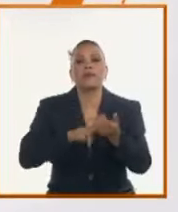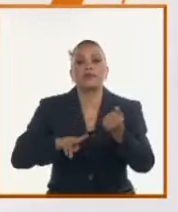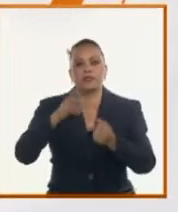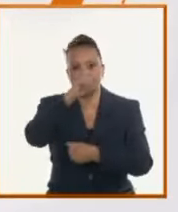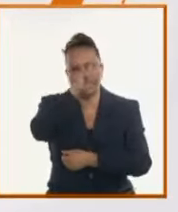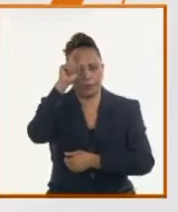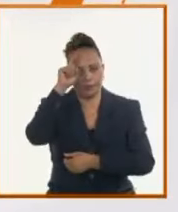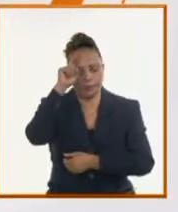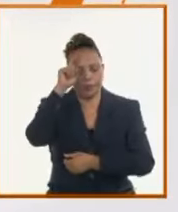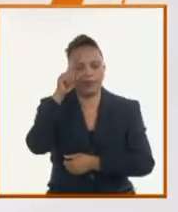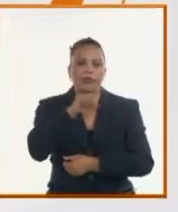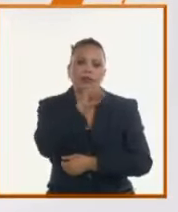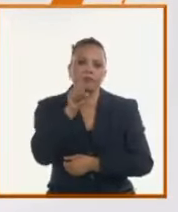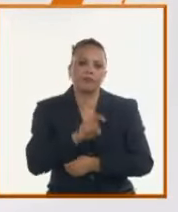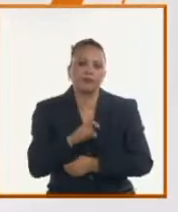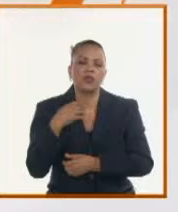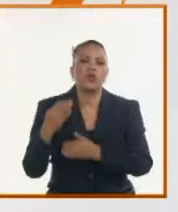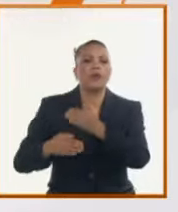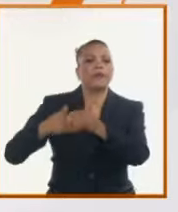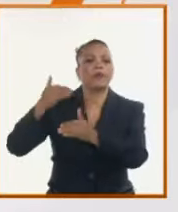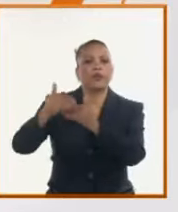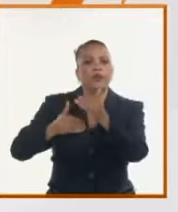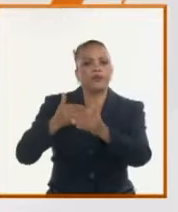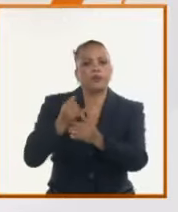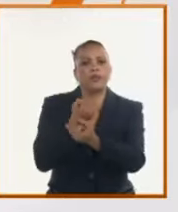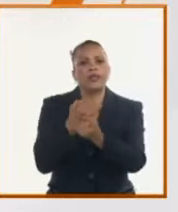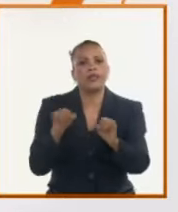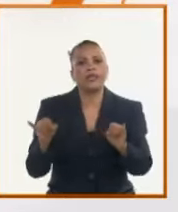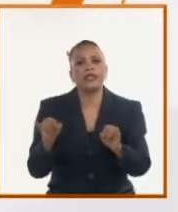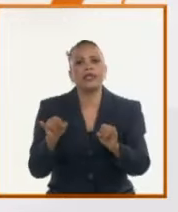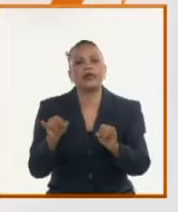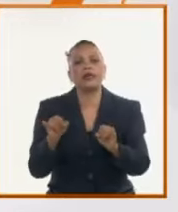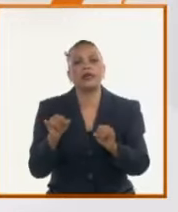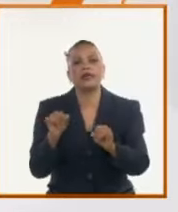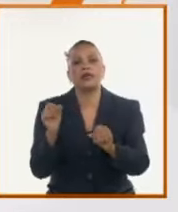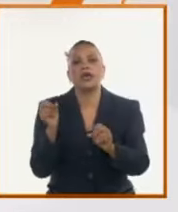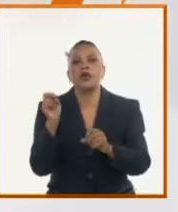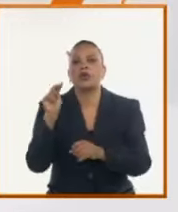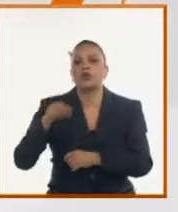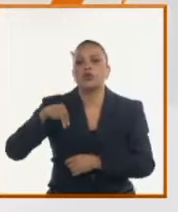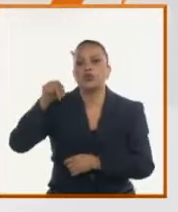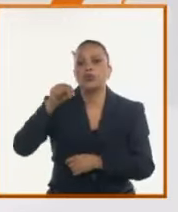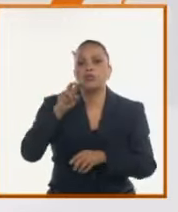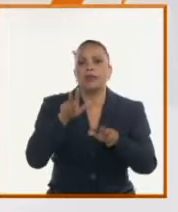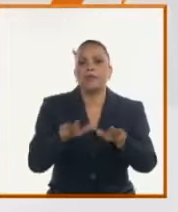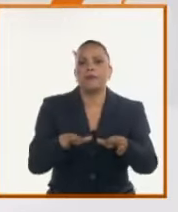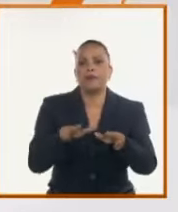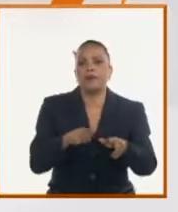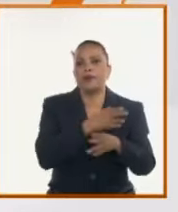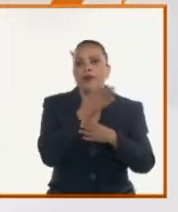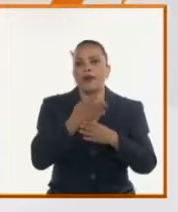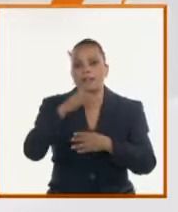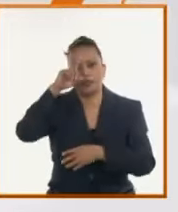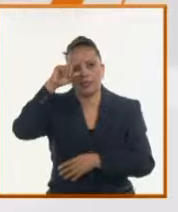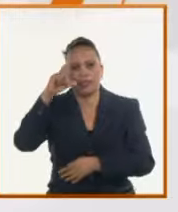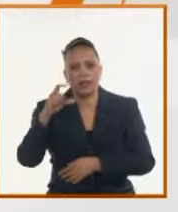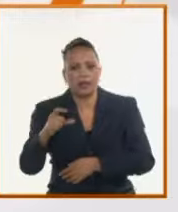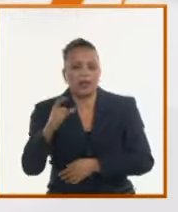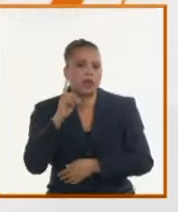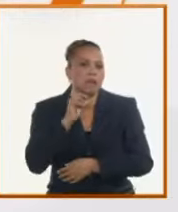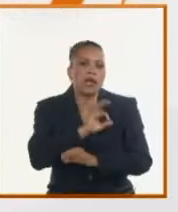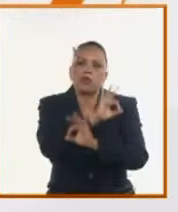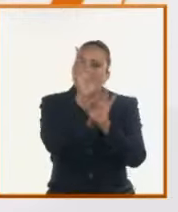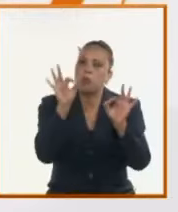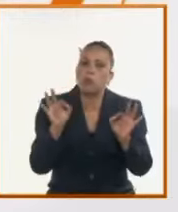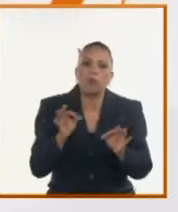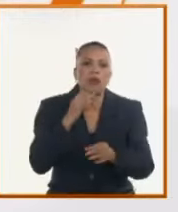espíritu qué proyección va a haber con la línea norte de de Morón a a Santa Clara que no lo oigo hablar